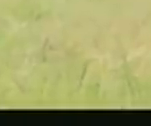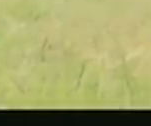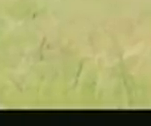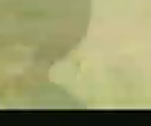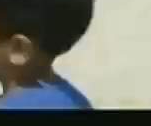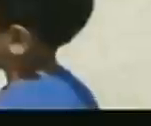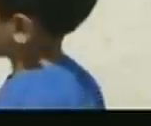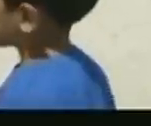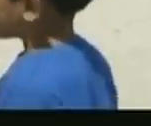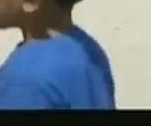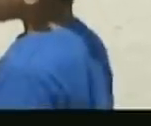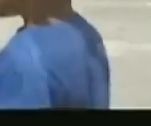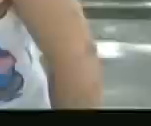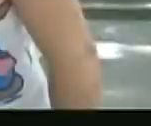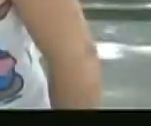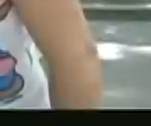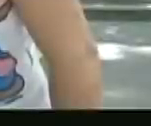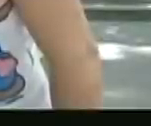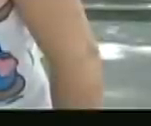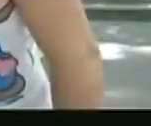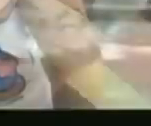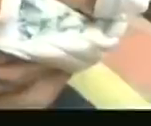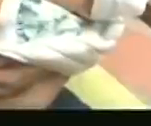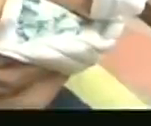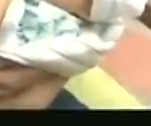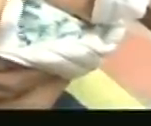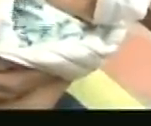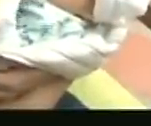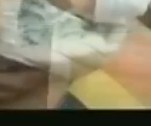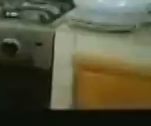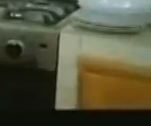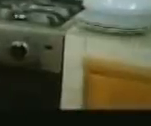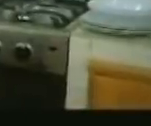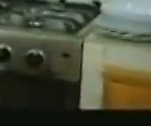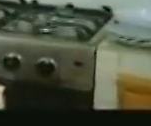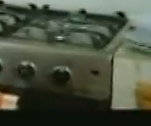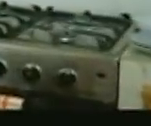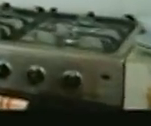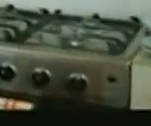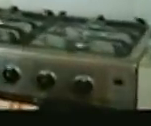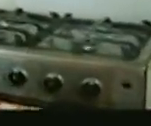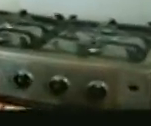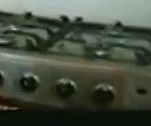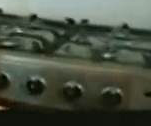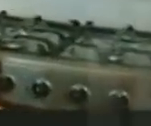Hogares de la Patria! ¡Hasta la victoria siempre!